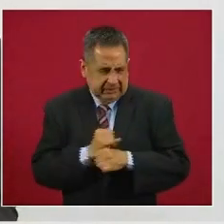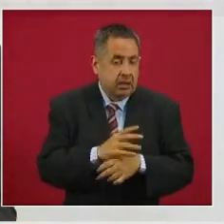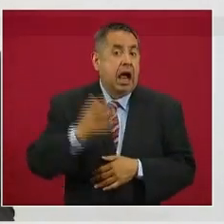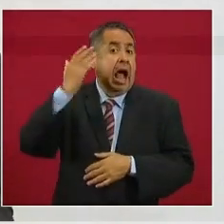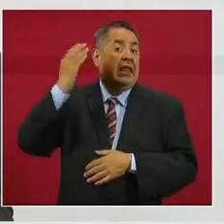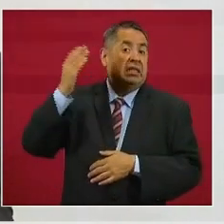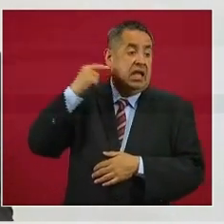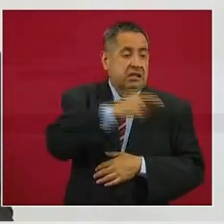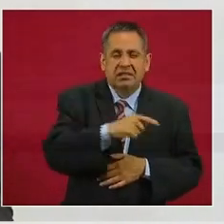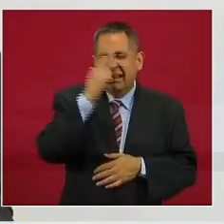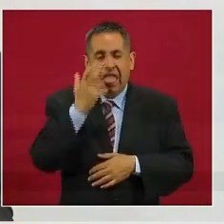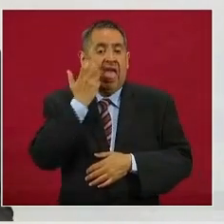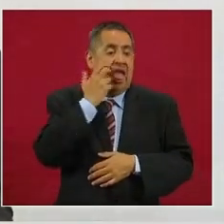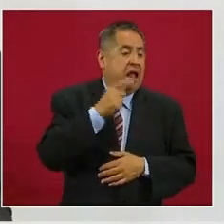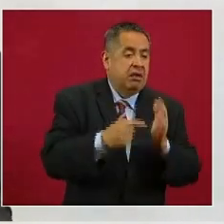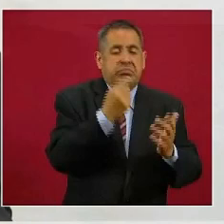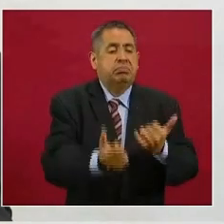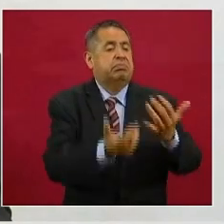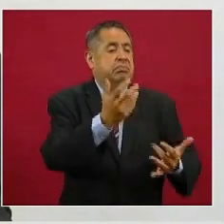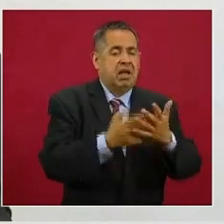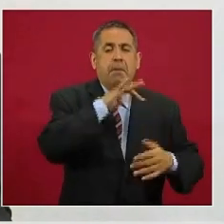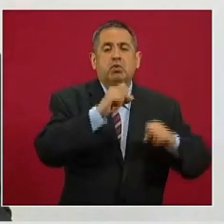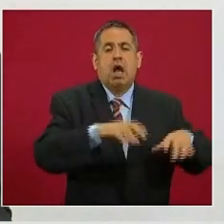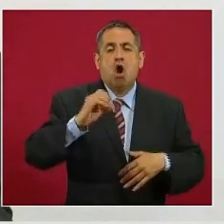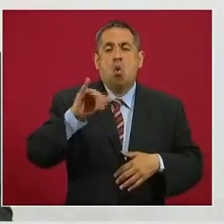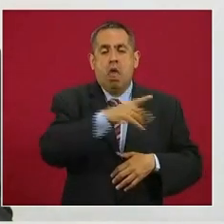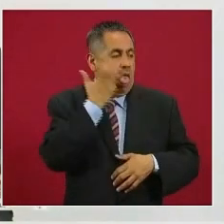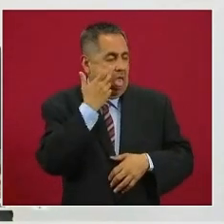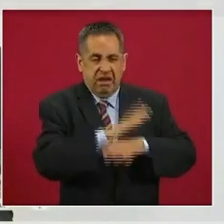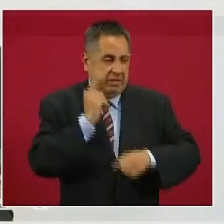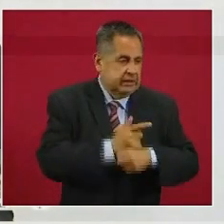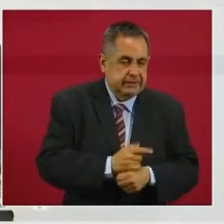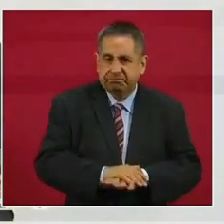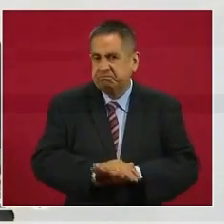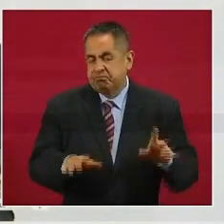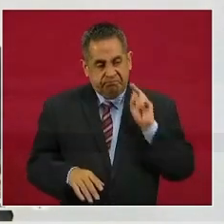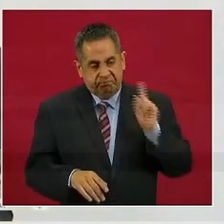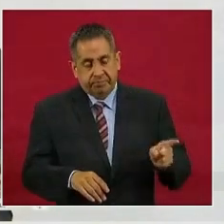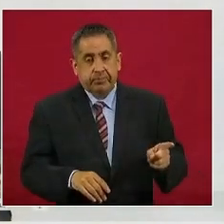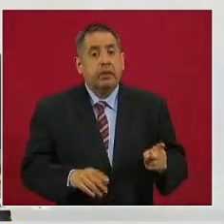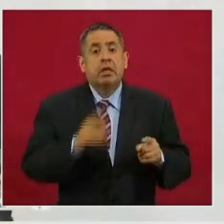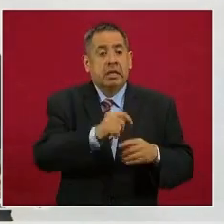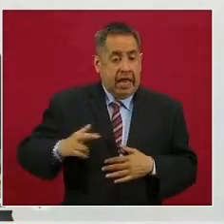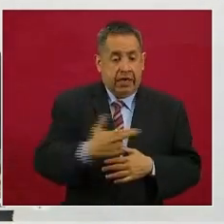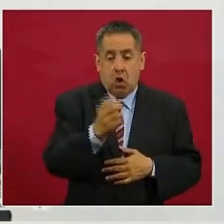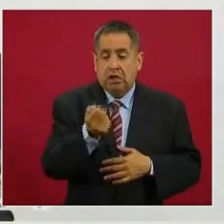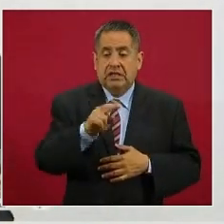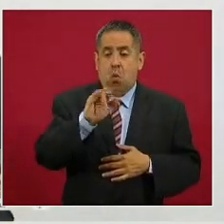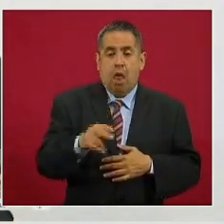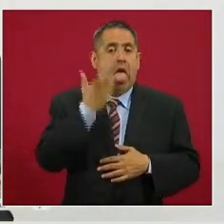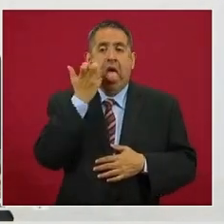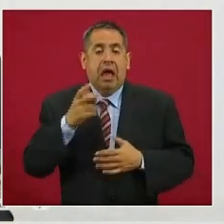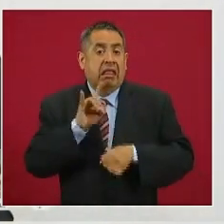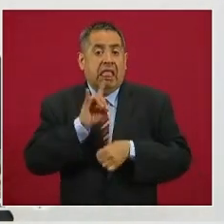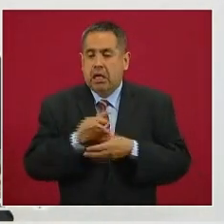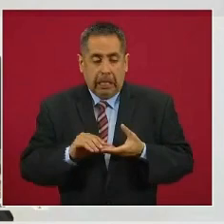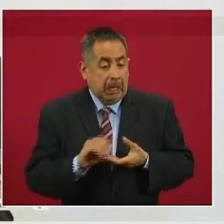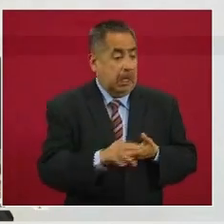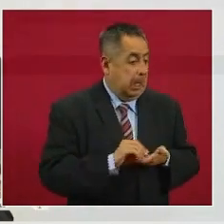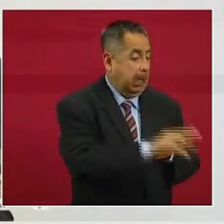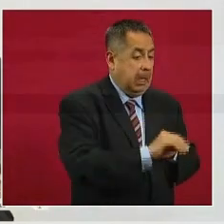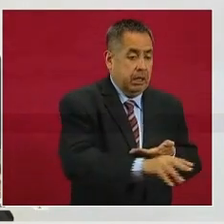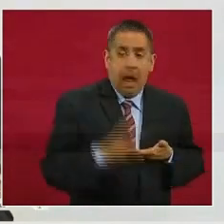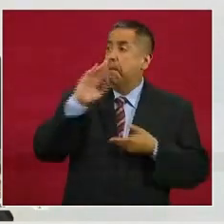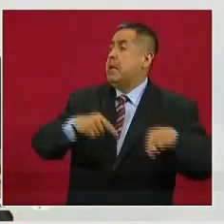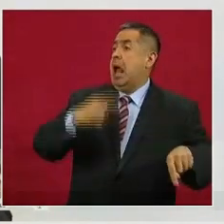que descalificaron la supuesta quema inmediata masiva y al aire libre del basurero de Cocula. Se ha demostrado con toda legalidad que los restos del río San Juan fueron sembrados ilegalmente por los responsables de